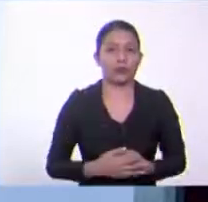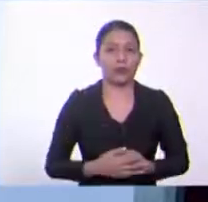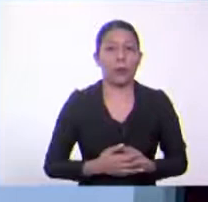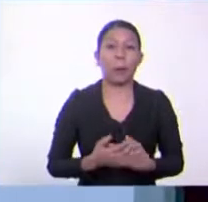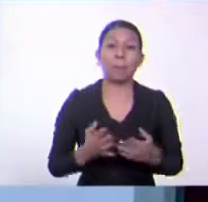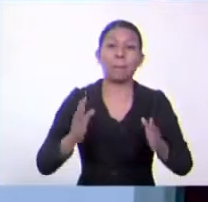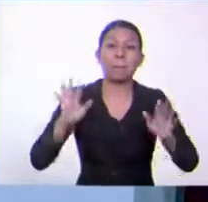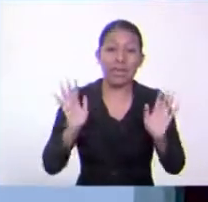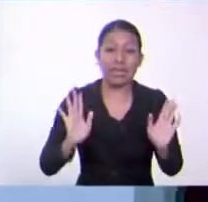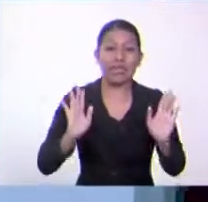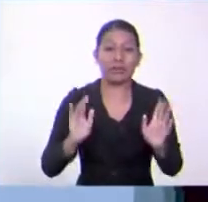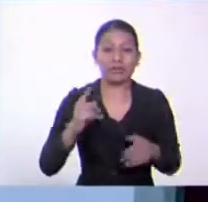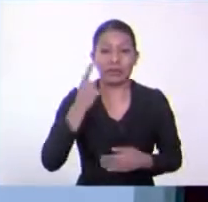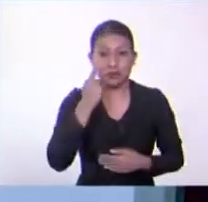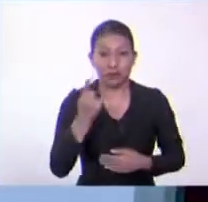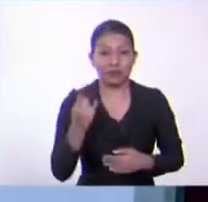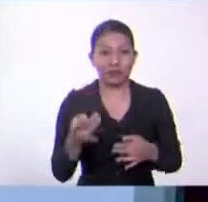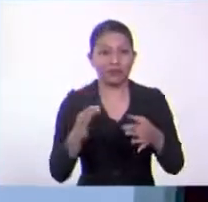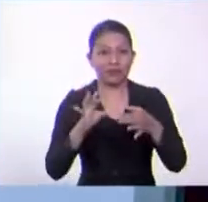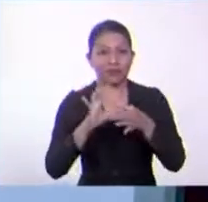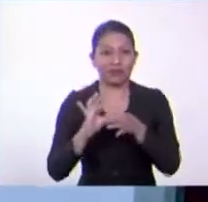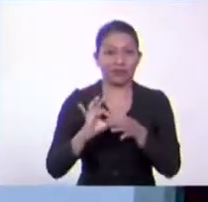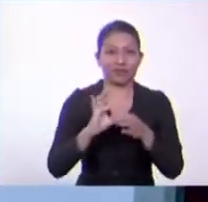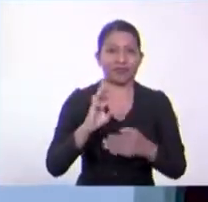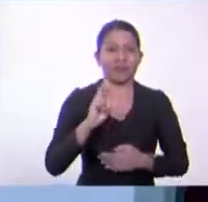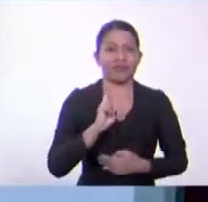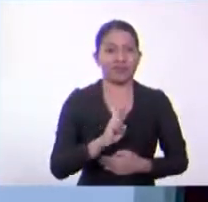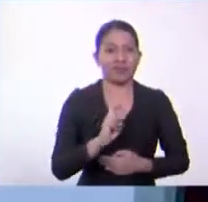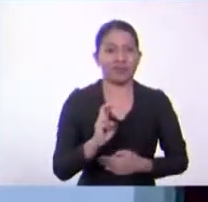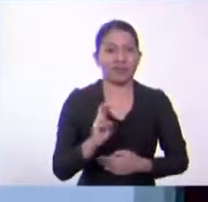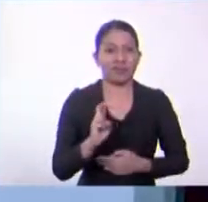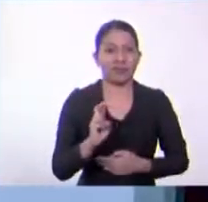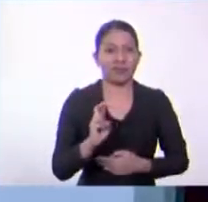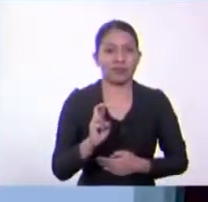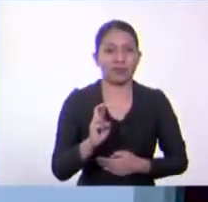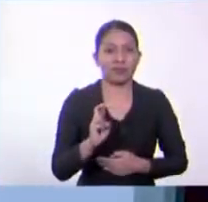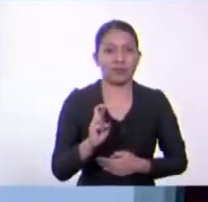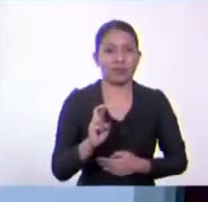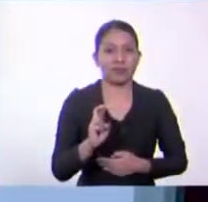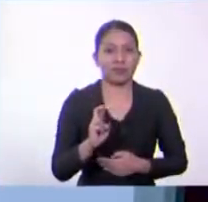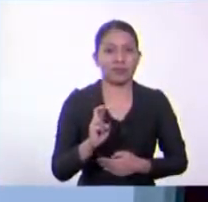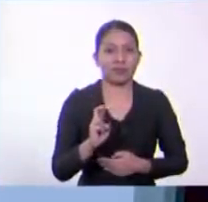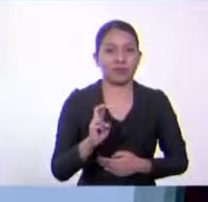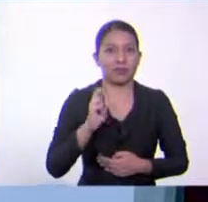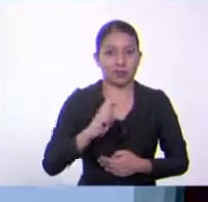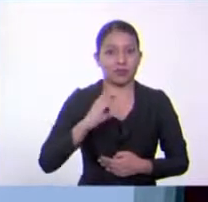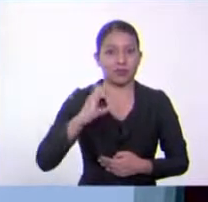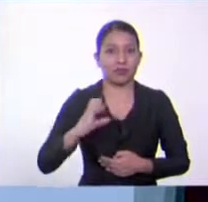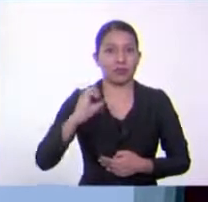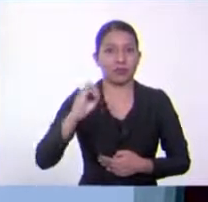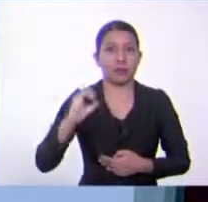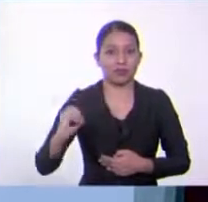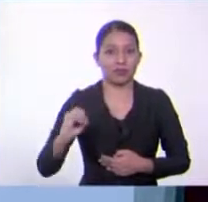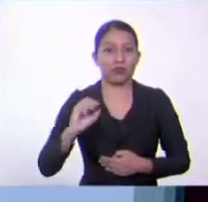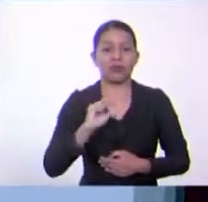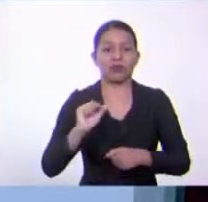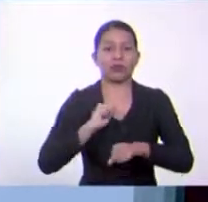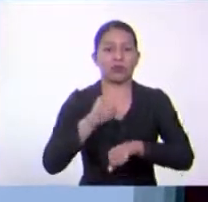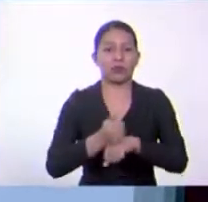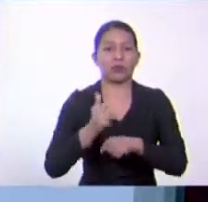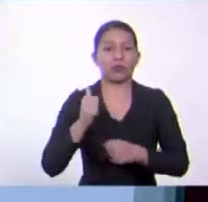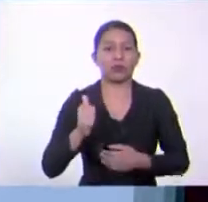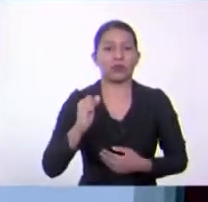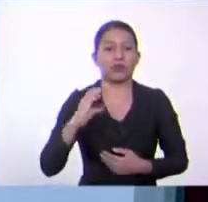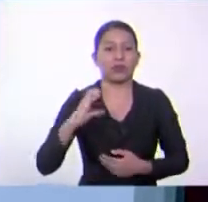a esta parte de esta estructura se le llama